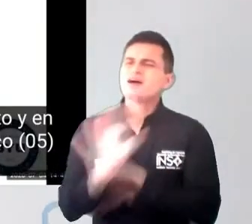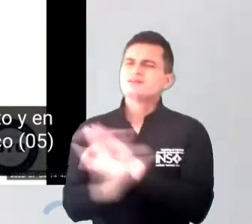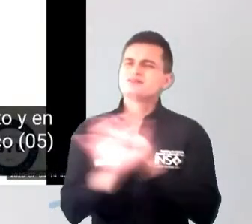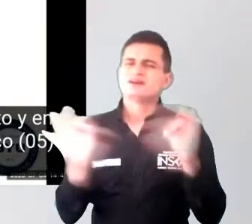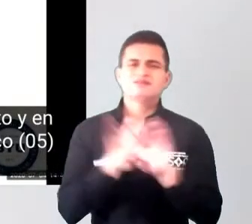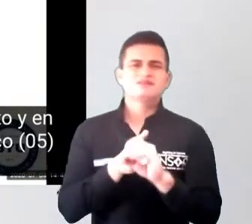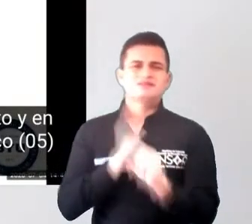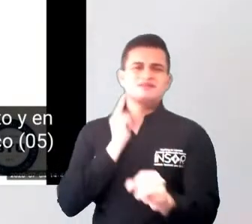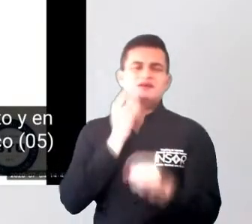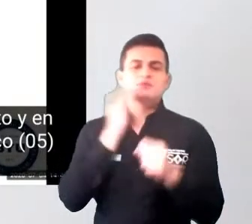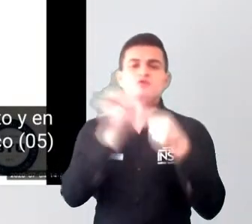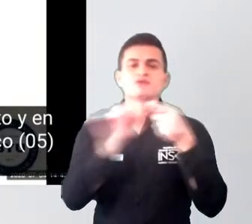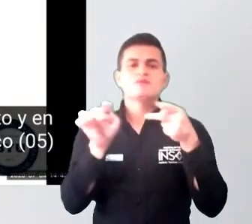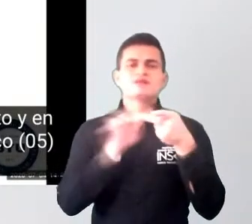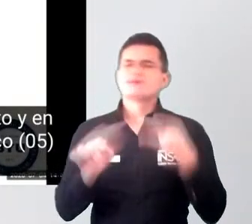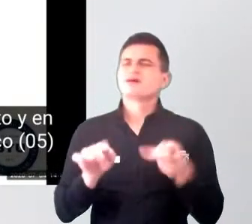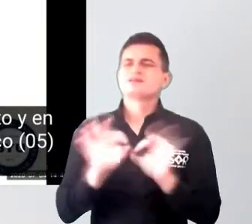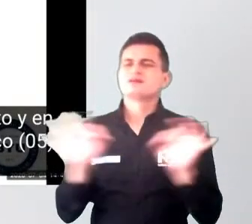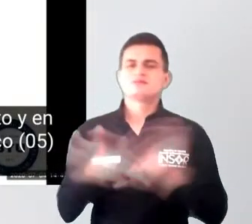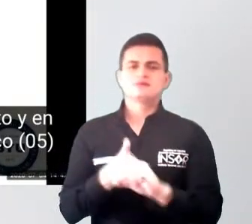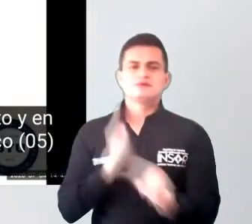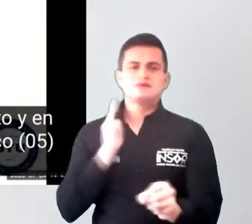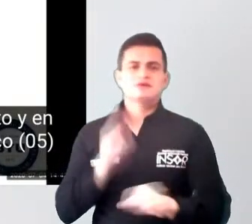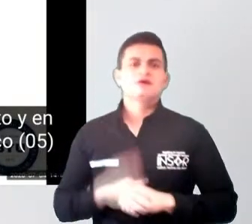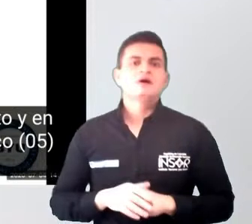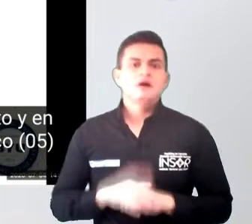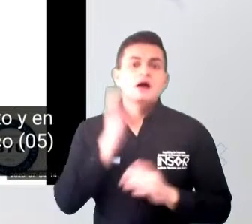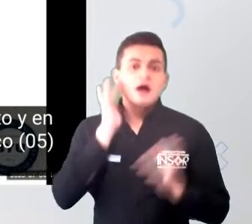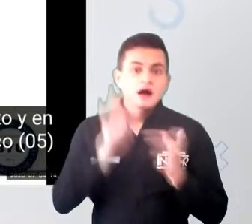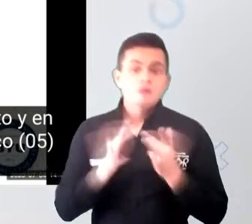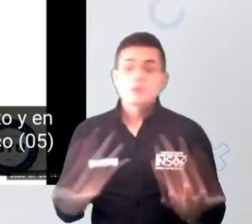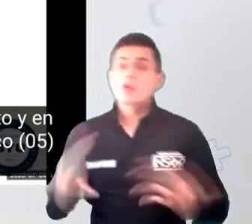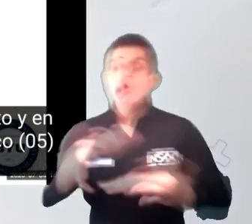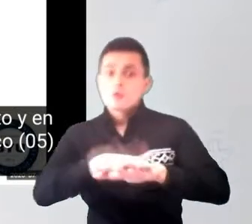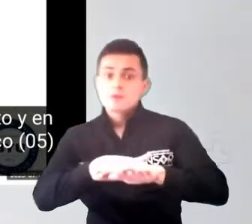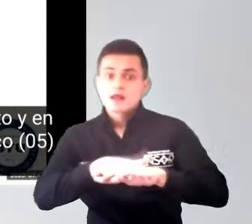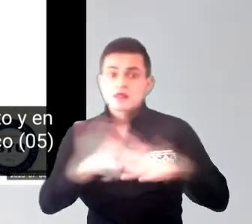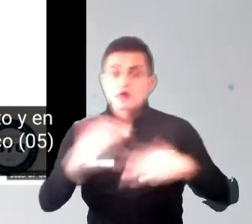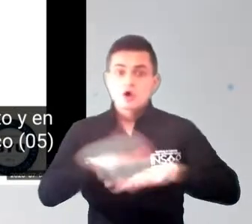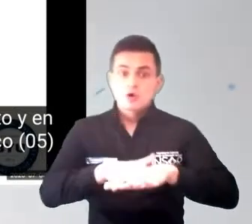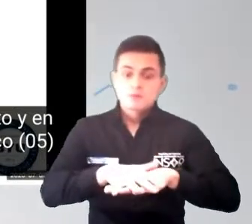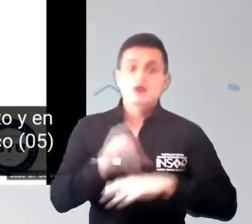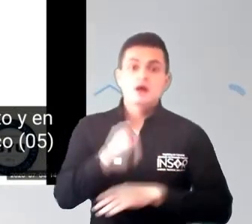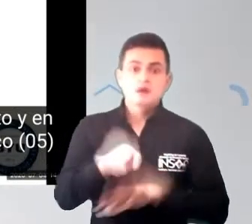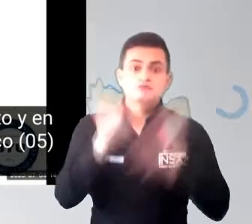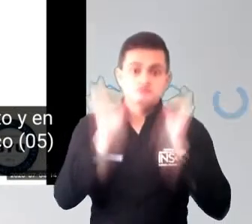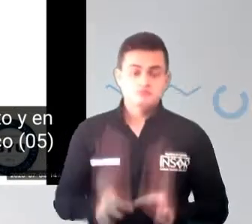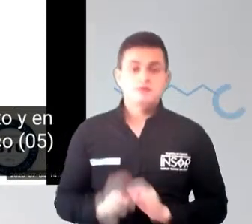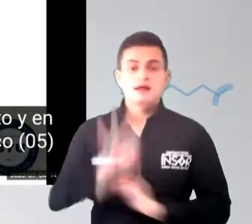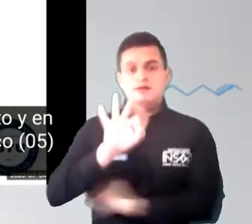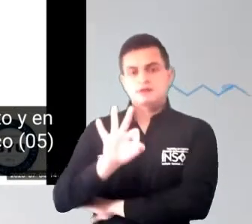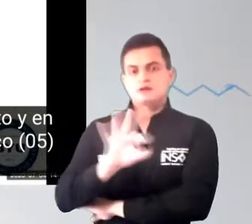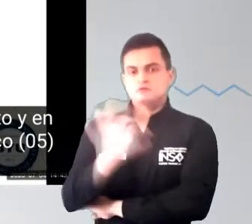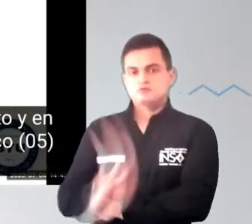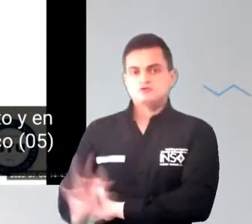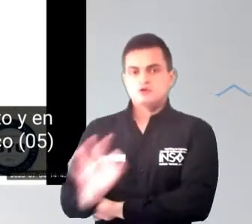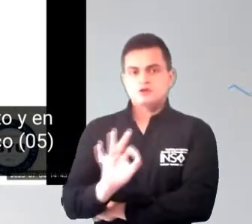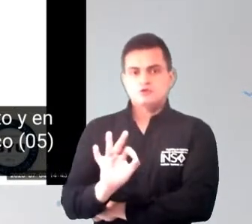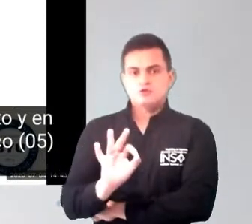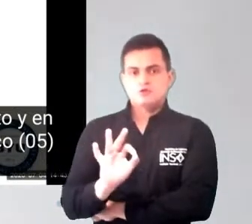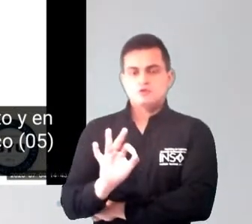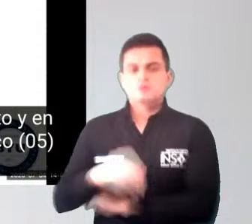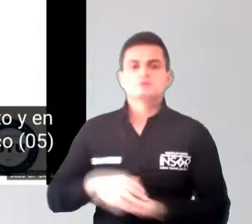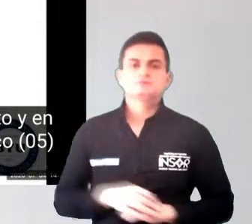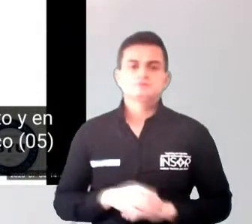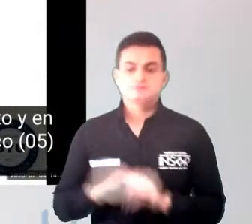las primeras semanas. En los cursos en modalidad combinada es de alrededor del 3%, y en los